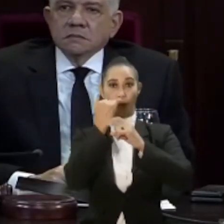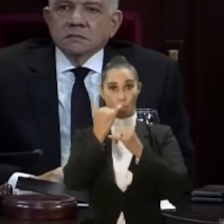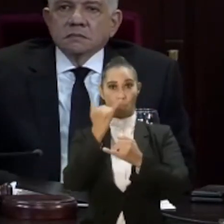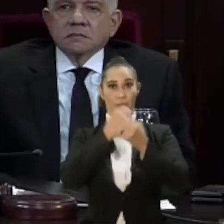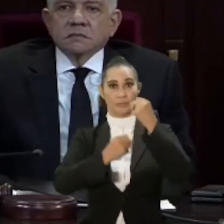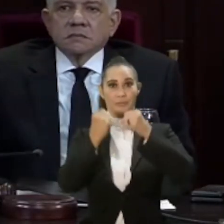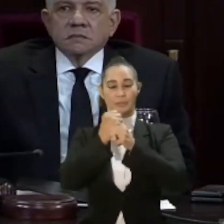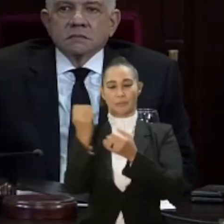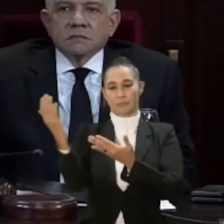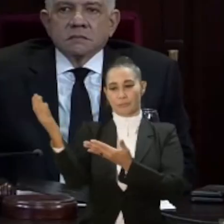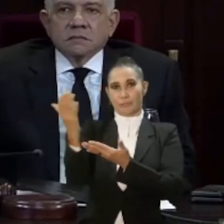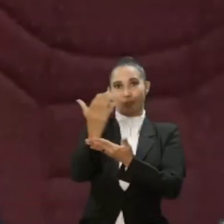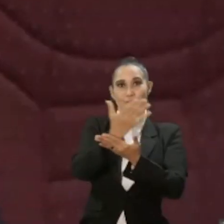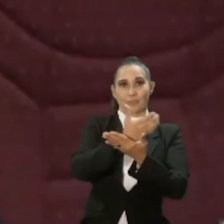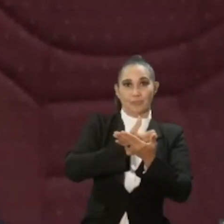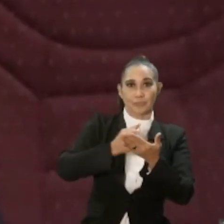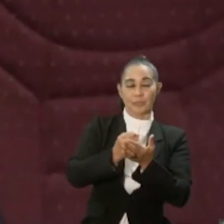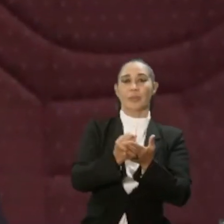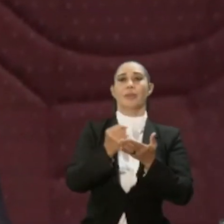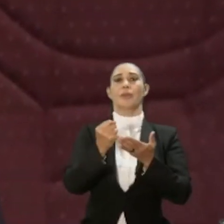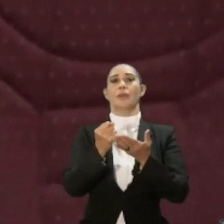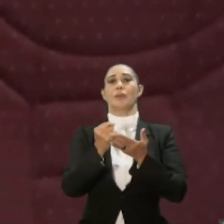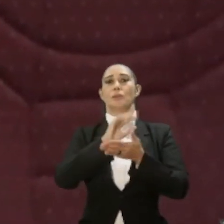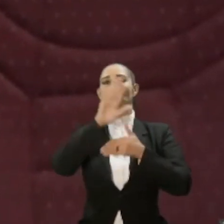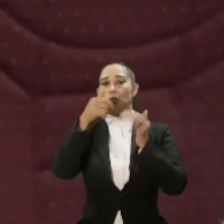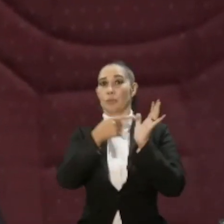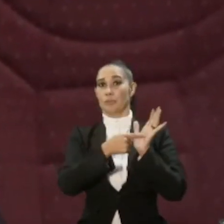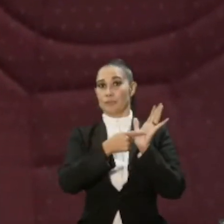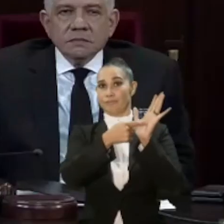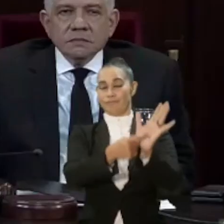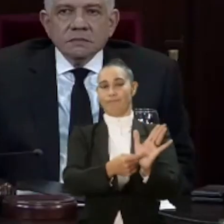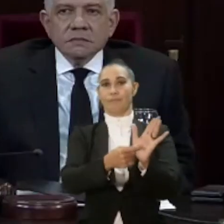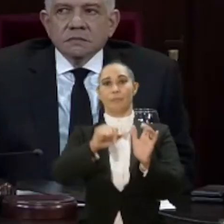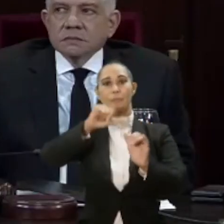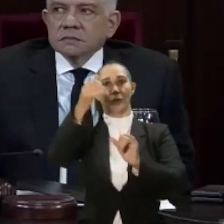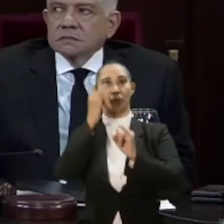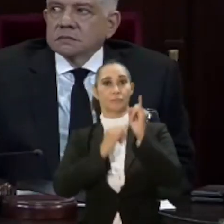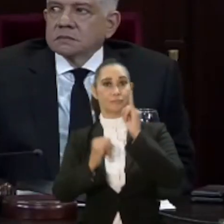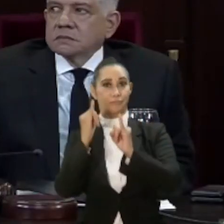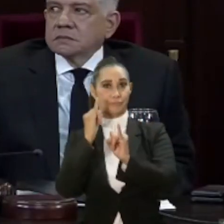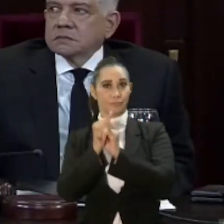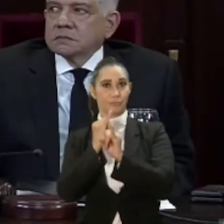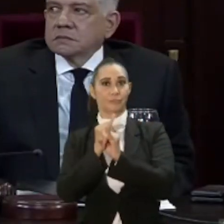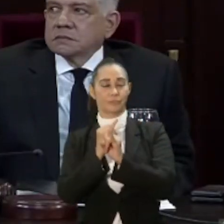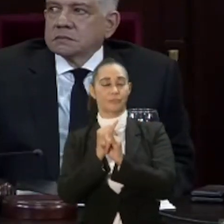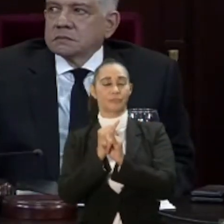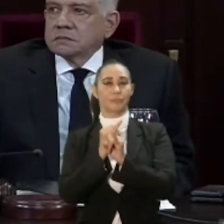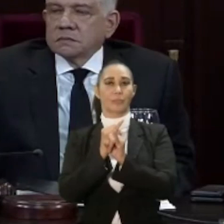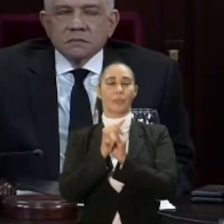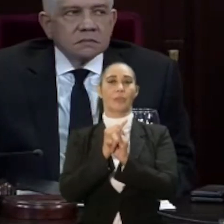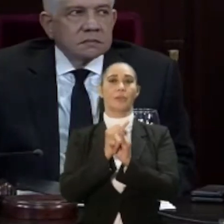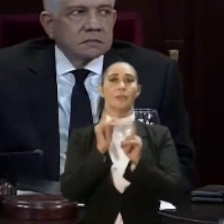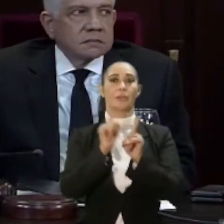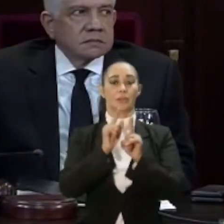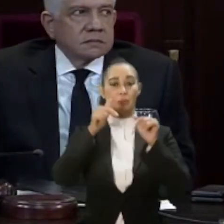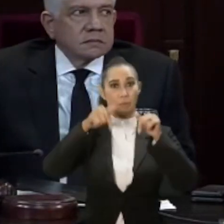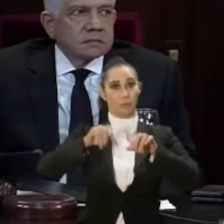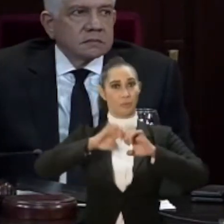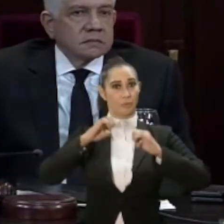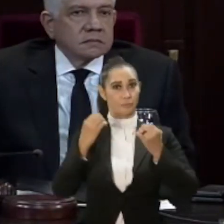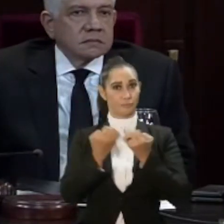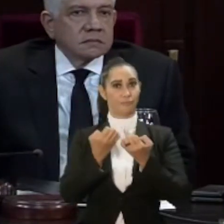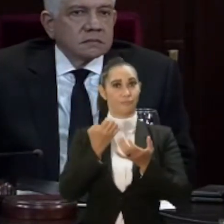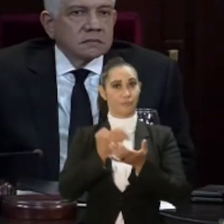año recuperaremos los niveles de crecimiento proyectados por los organismos internacionales y por nuestro equipo